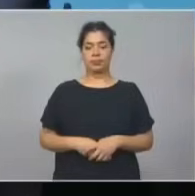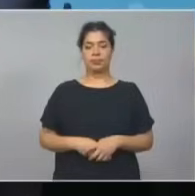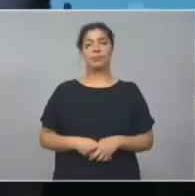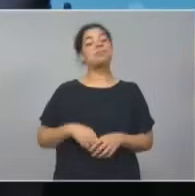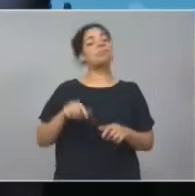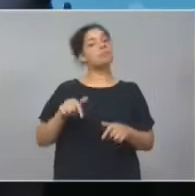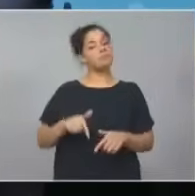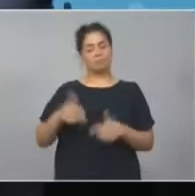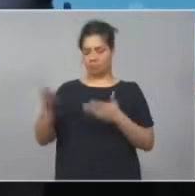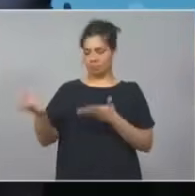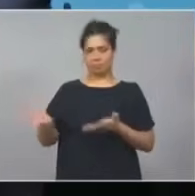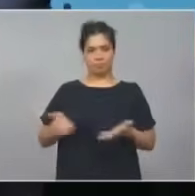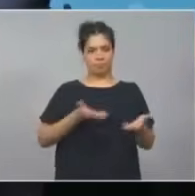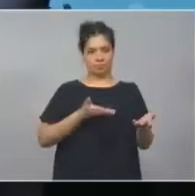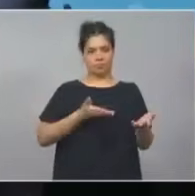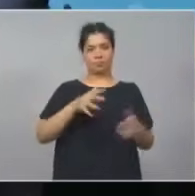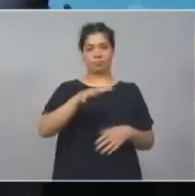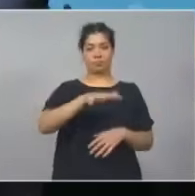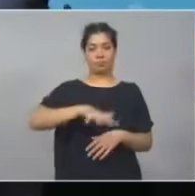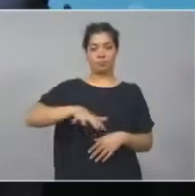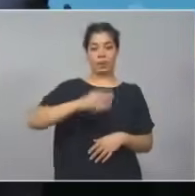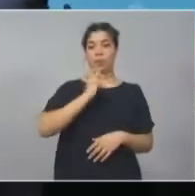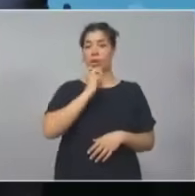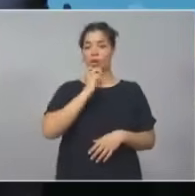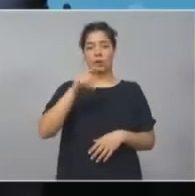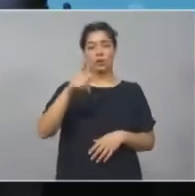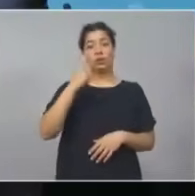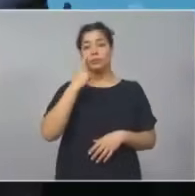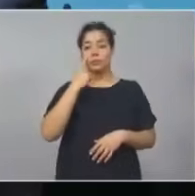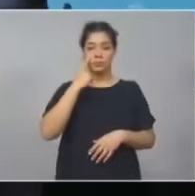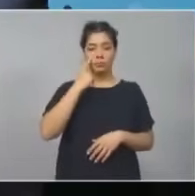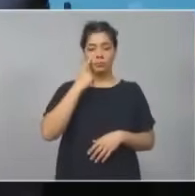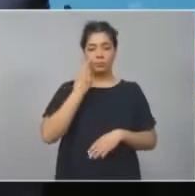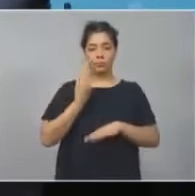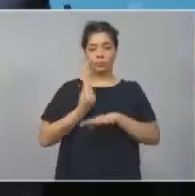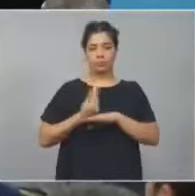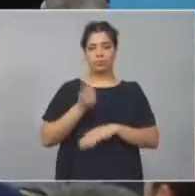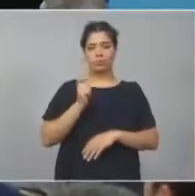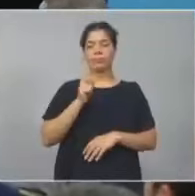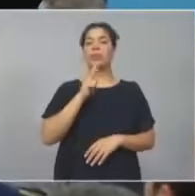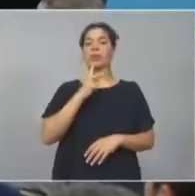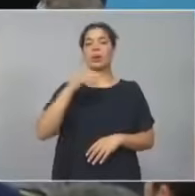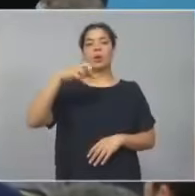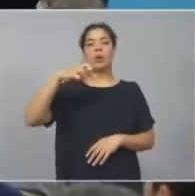Invitamos a firmar al municipio de Hipólito Yrigoyen, Luis Ignacio Pugnaloni.